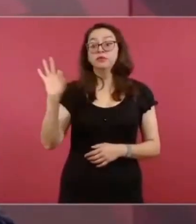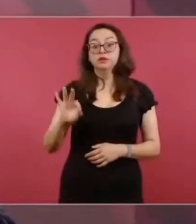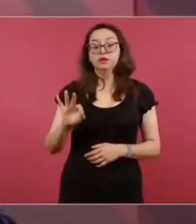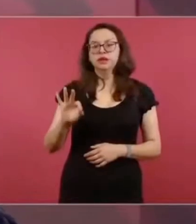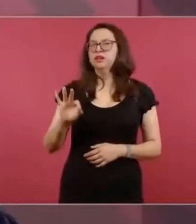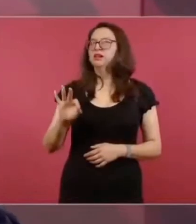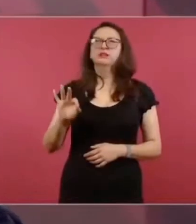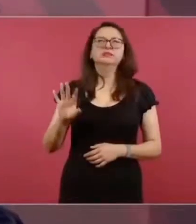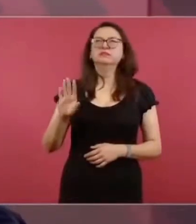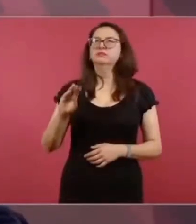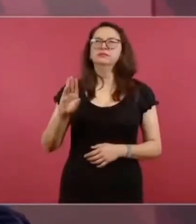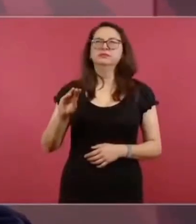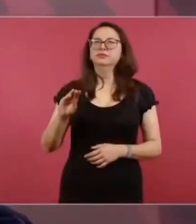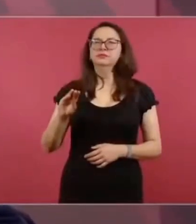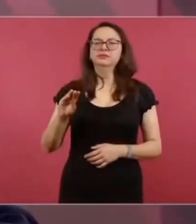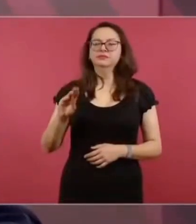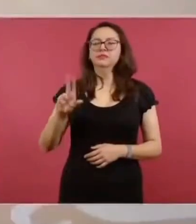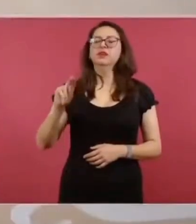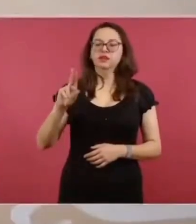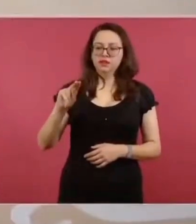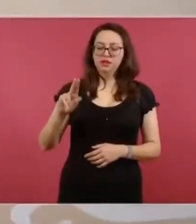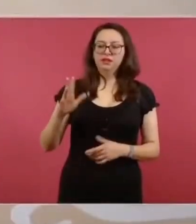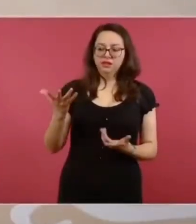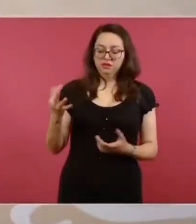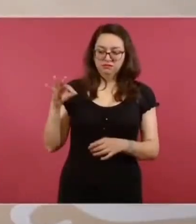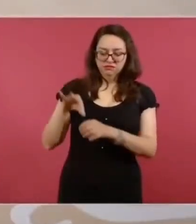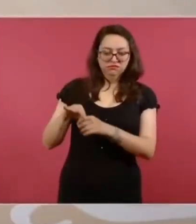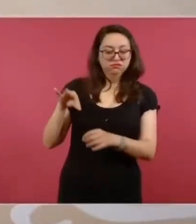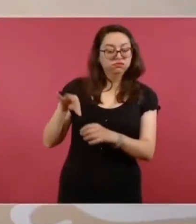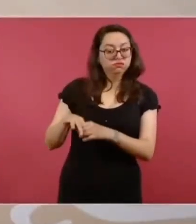90 no creo, pero López Portillo sí